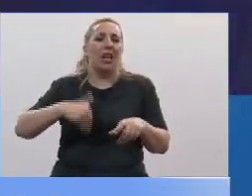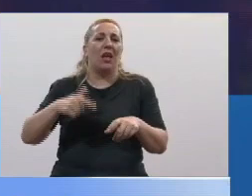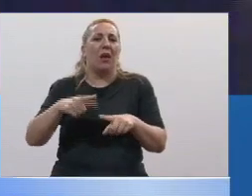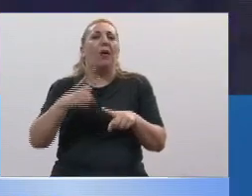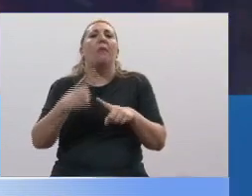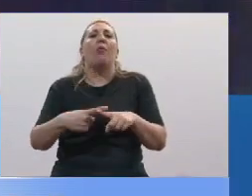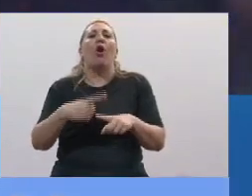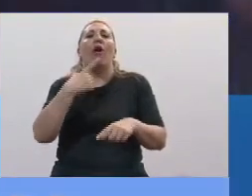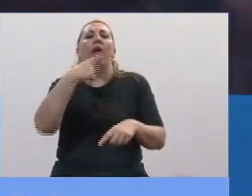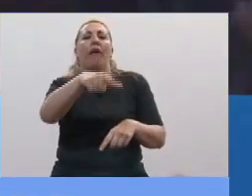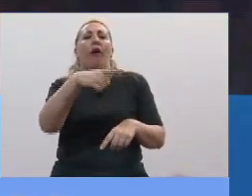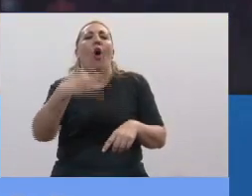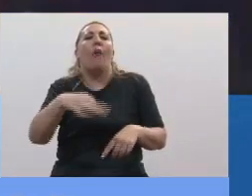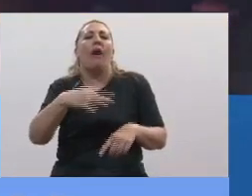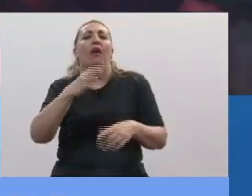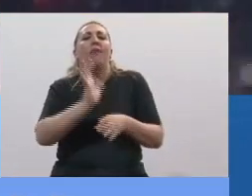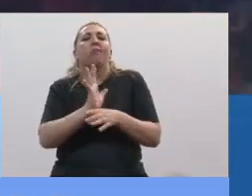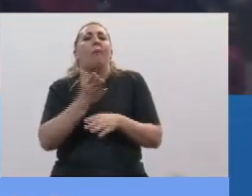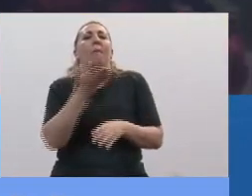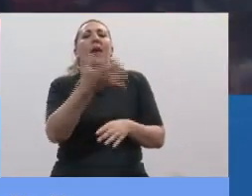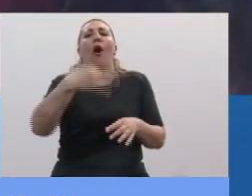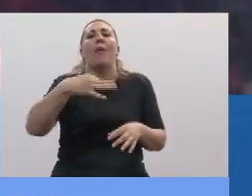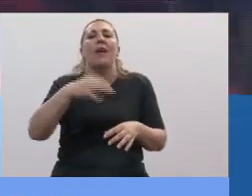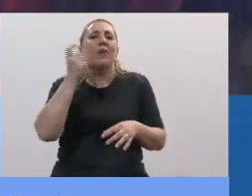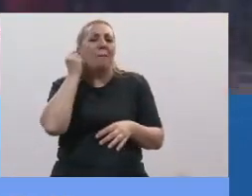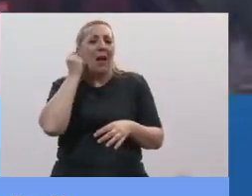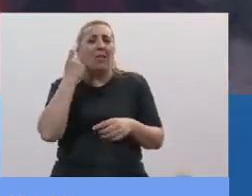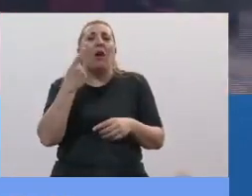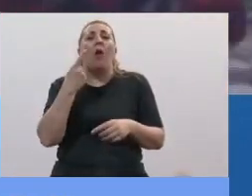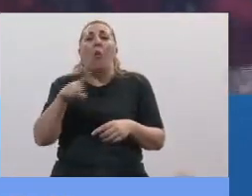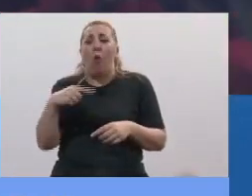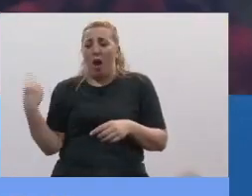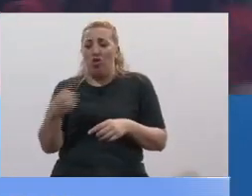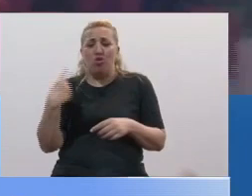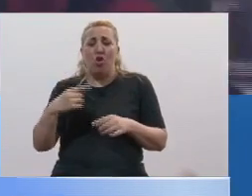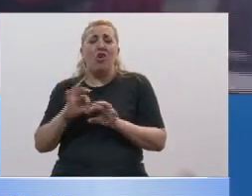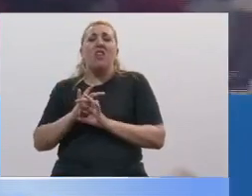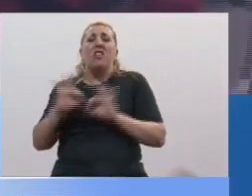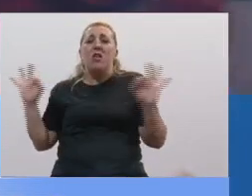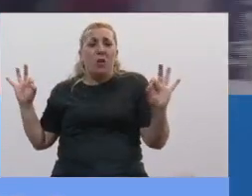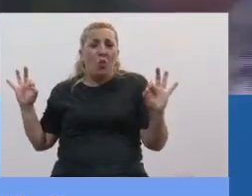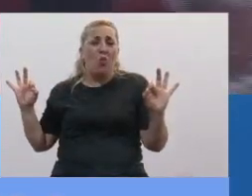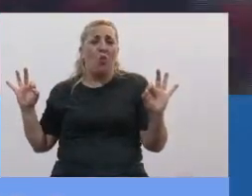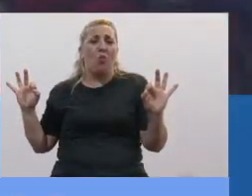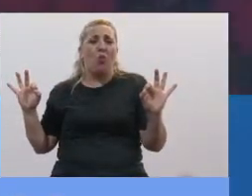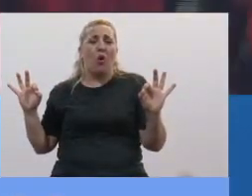por lo que se le exigía a Diego, por lo que se le exigía cuando ninguno de nosotros